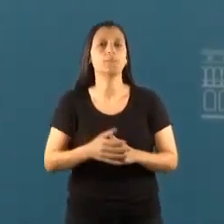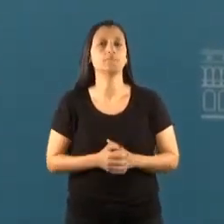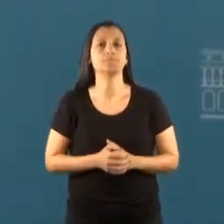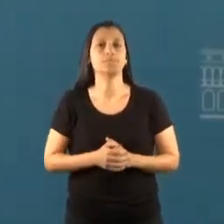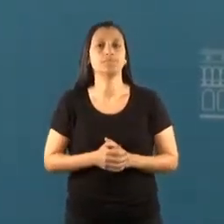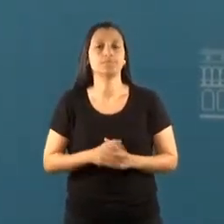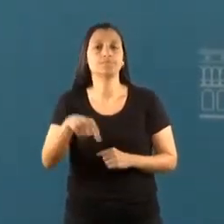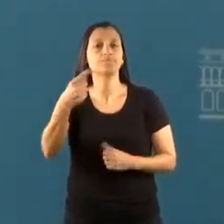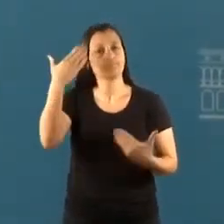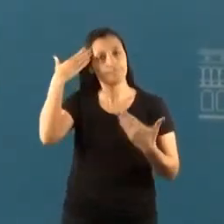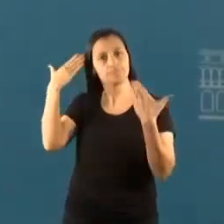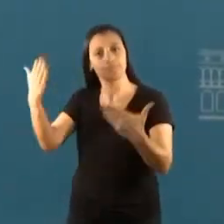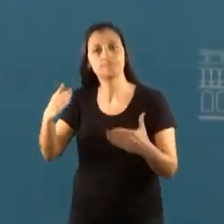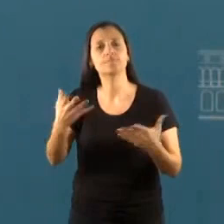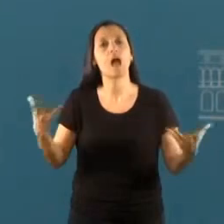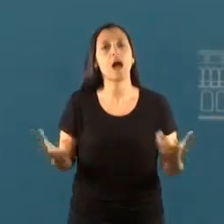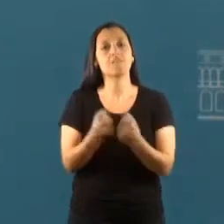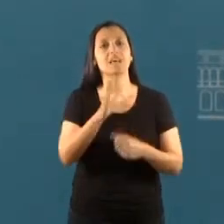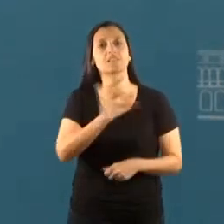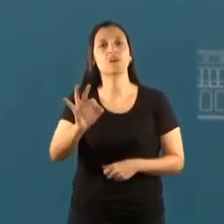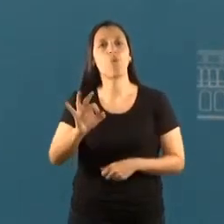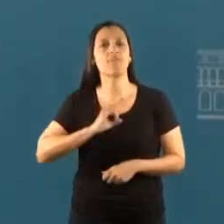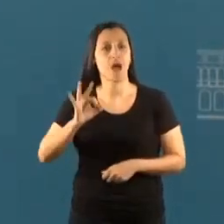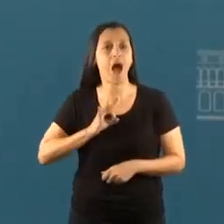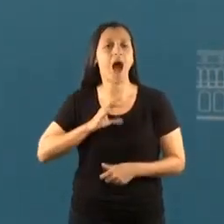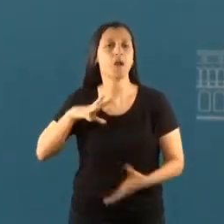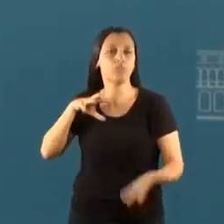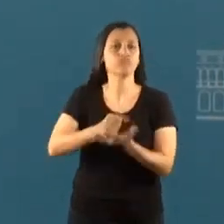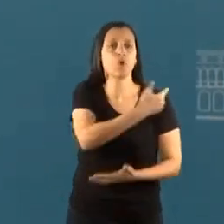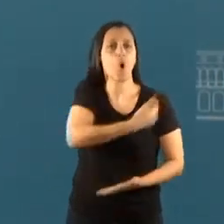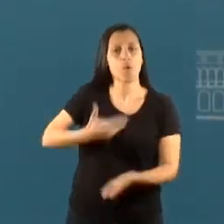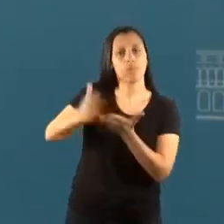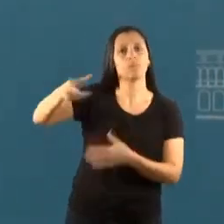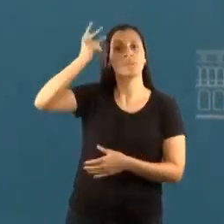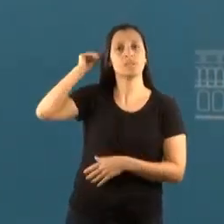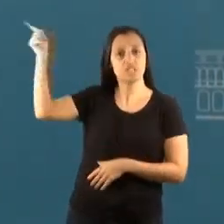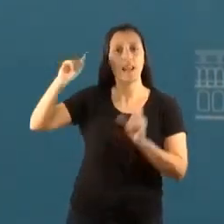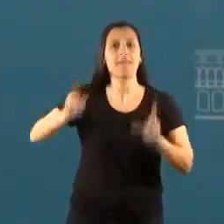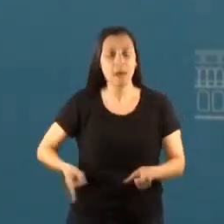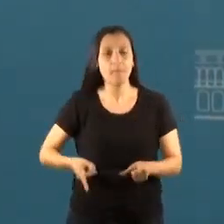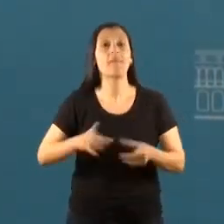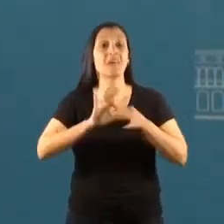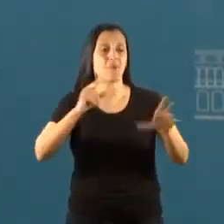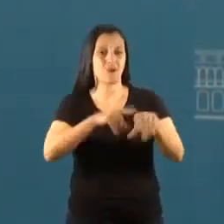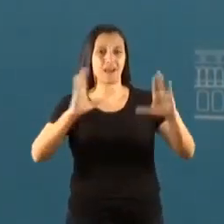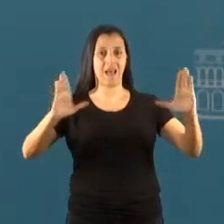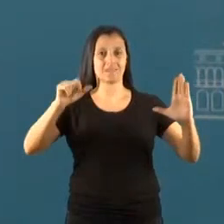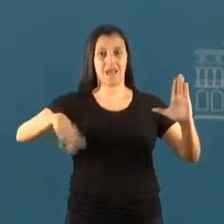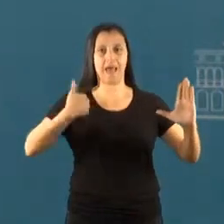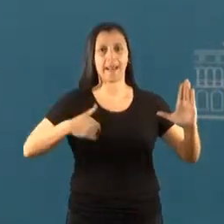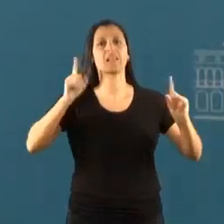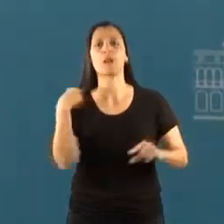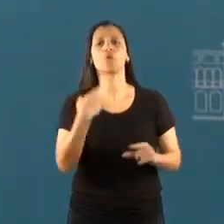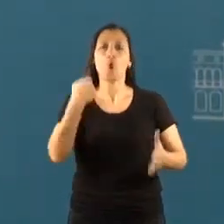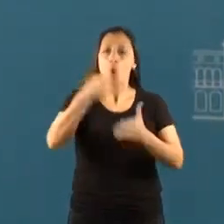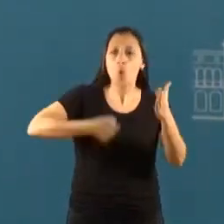próxima conmemoración de los 50 años del golpe en Chile y en el marco de los 40 años de la democracia en la Argentina y de la permanente lucha de nuestro